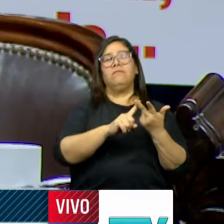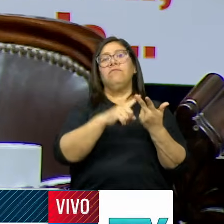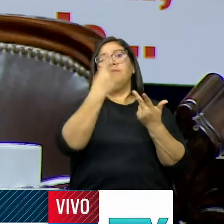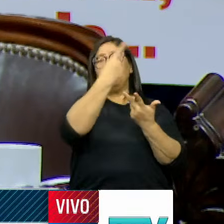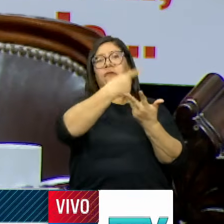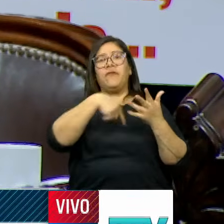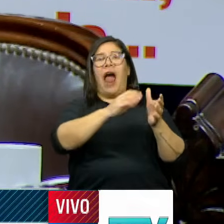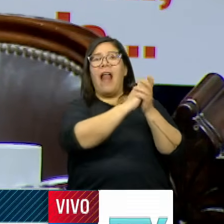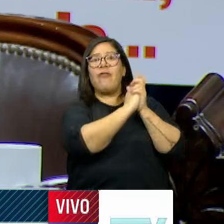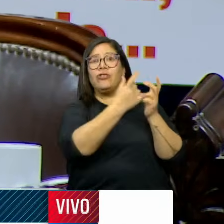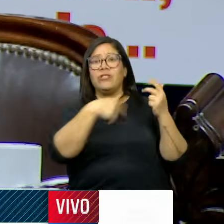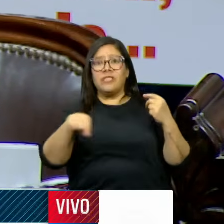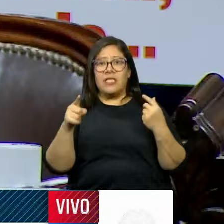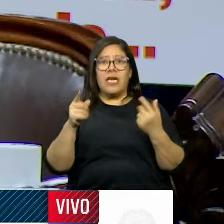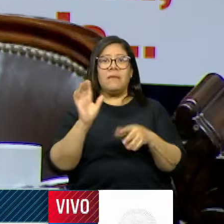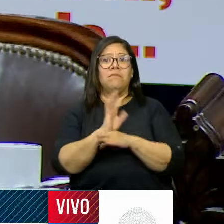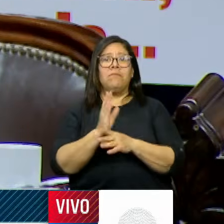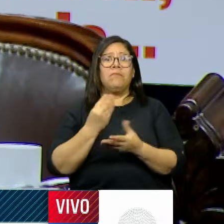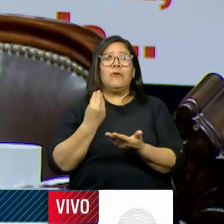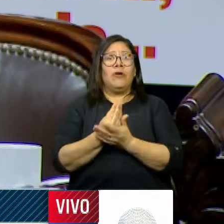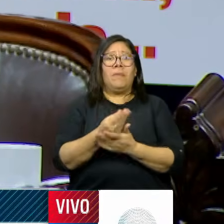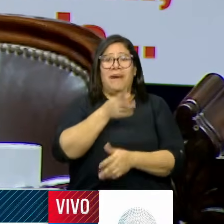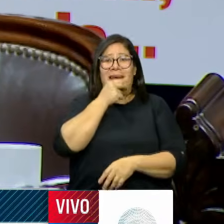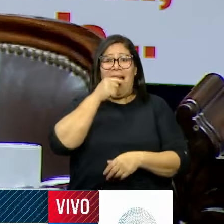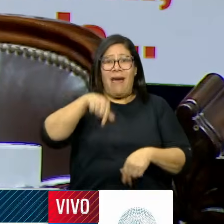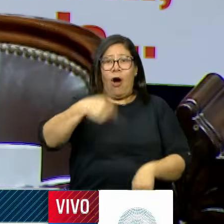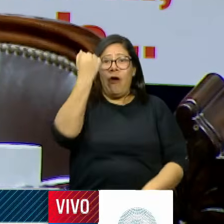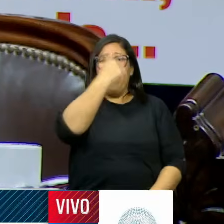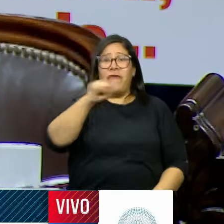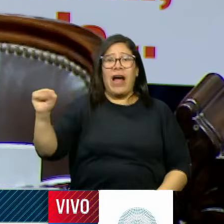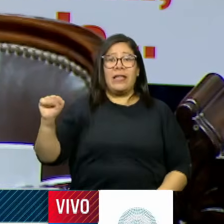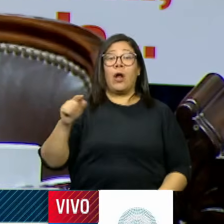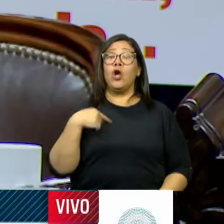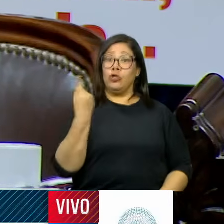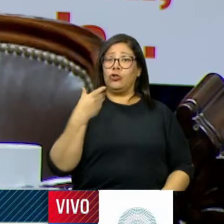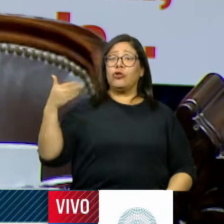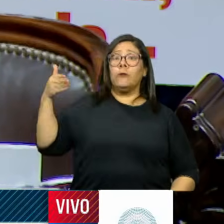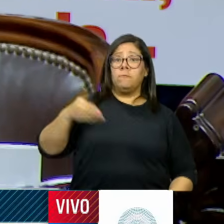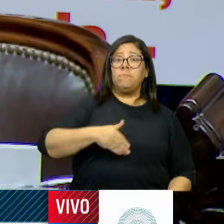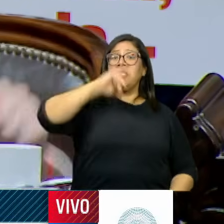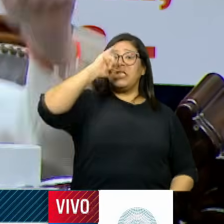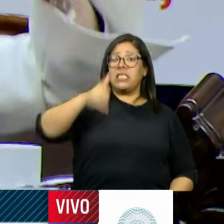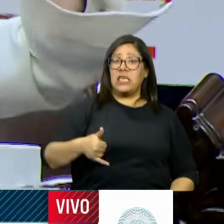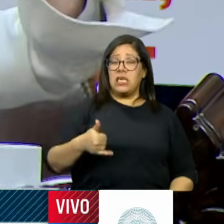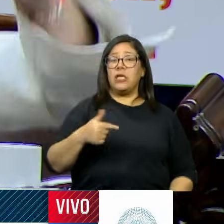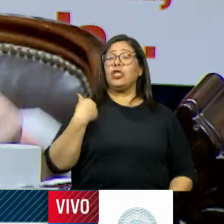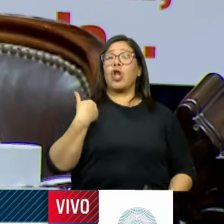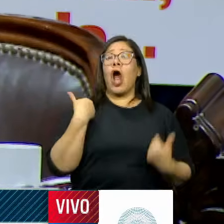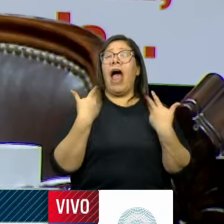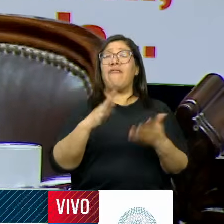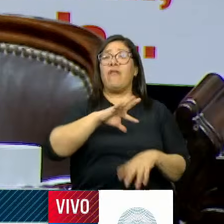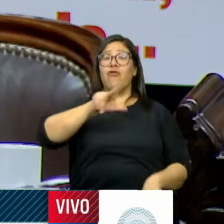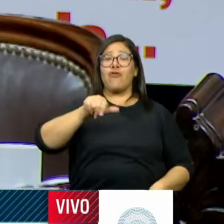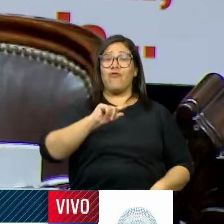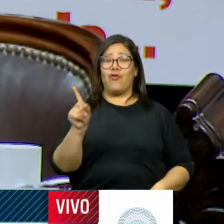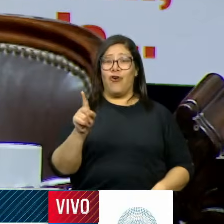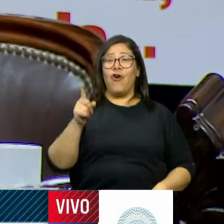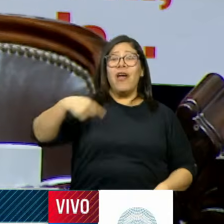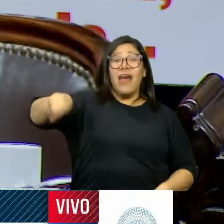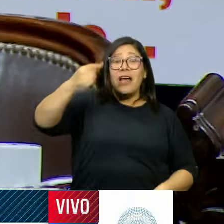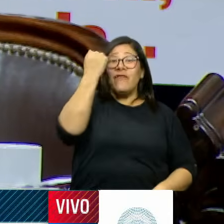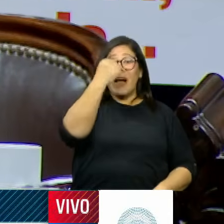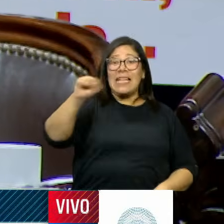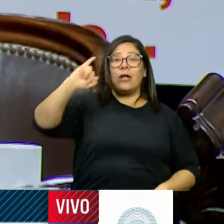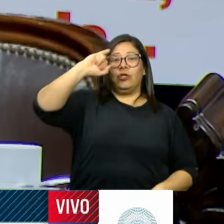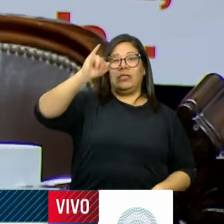acá llegamos porque no queremos ser quienes avalemos el afano, entre otras cosas. Y hoy no están sentados acá.